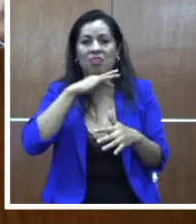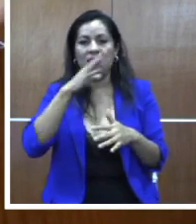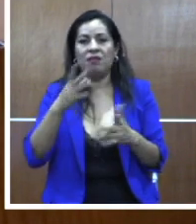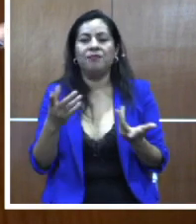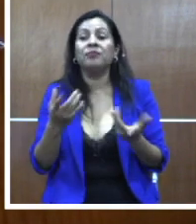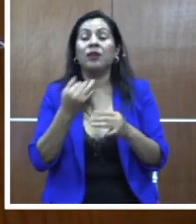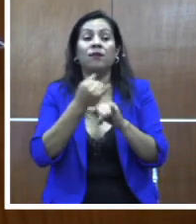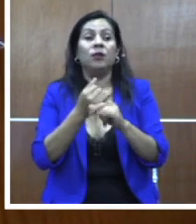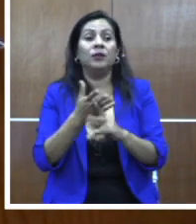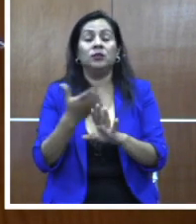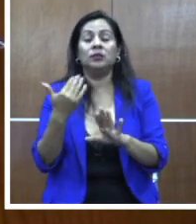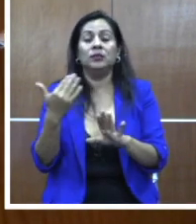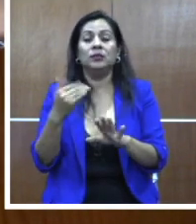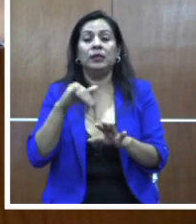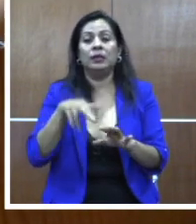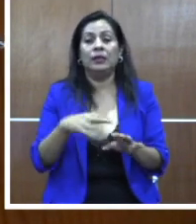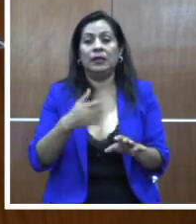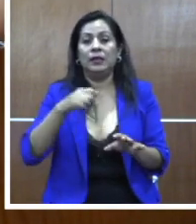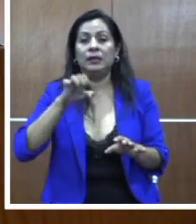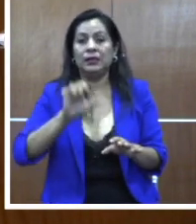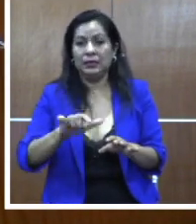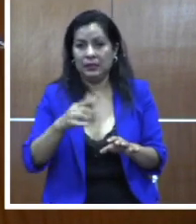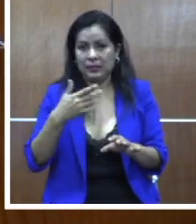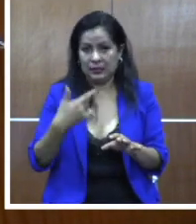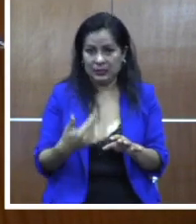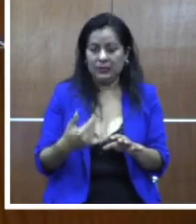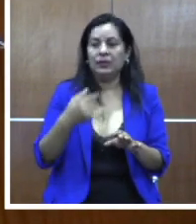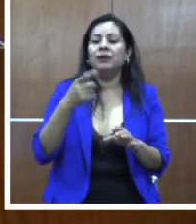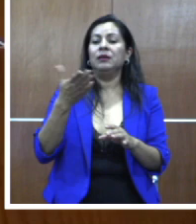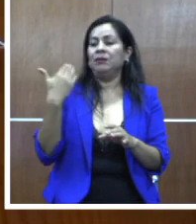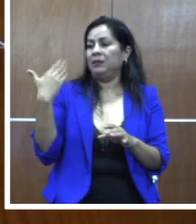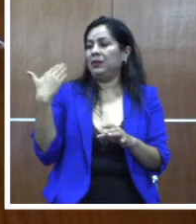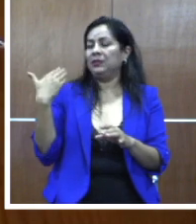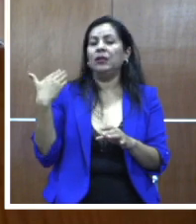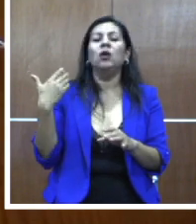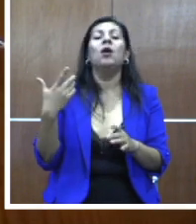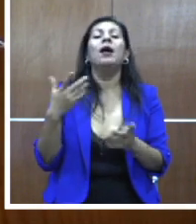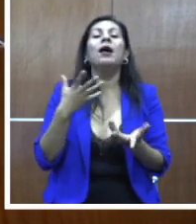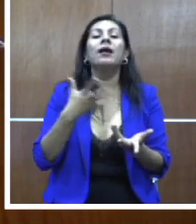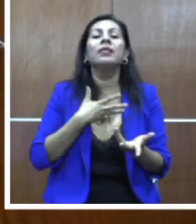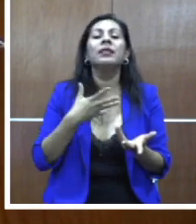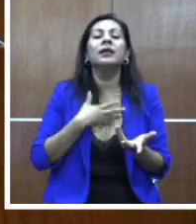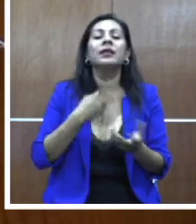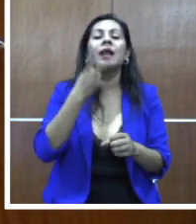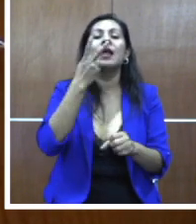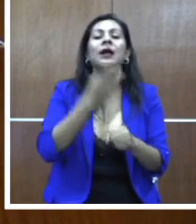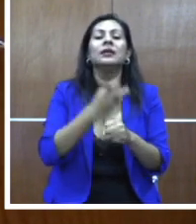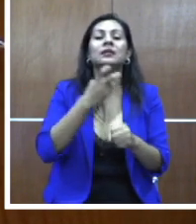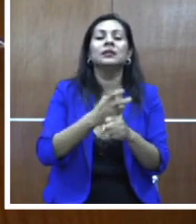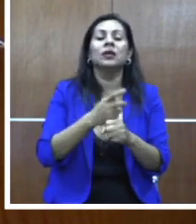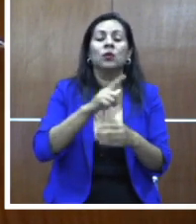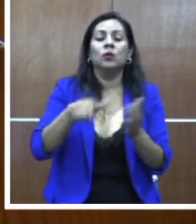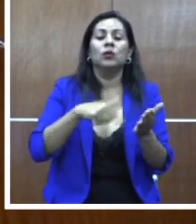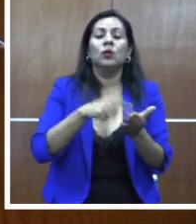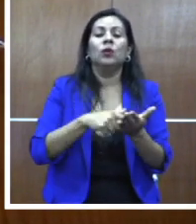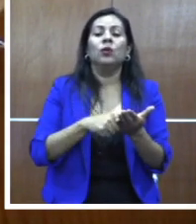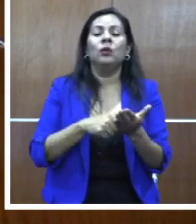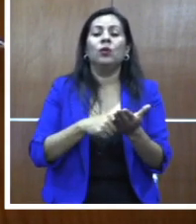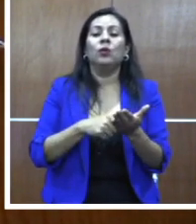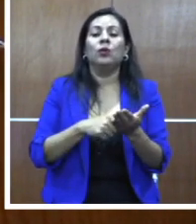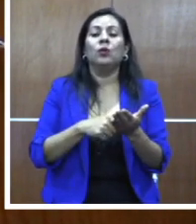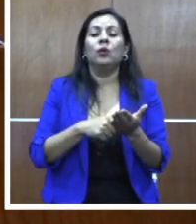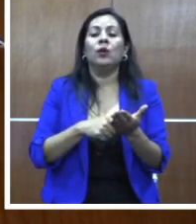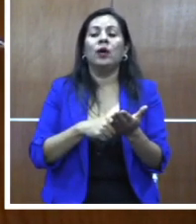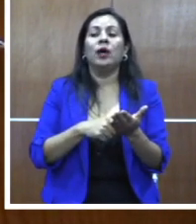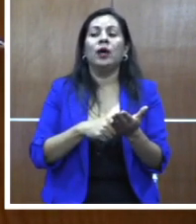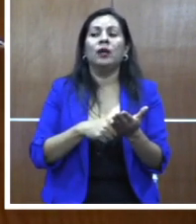Según datos recientes del INEGI, el Poder Judicial saliente ocupa la segunda posición en percepción